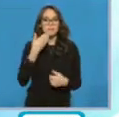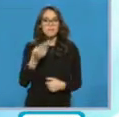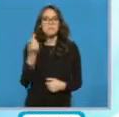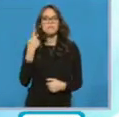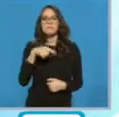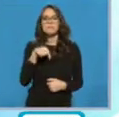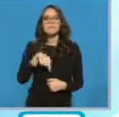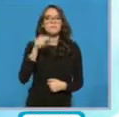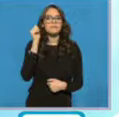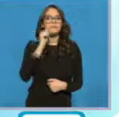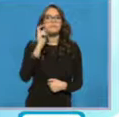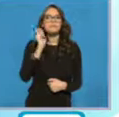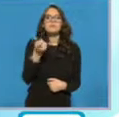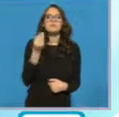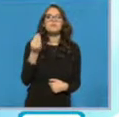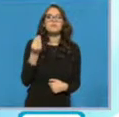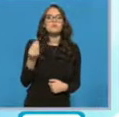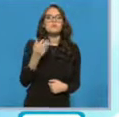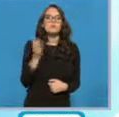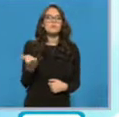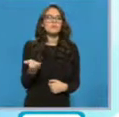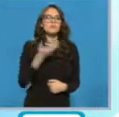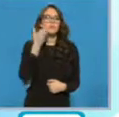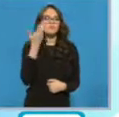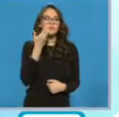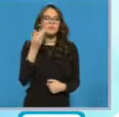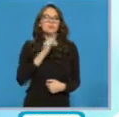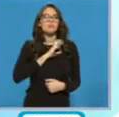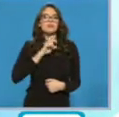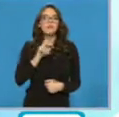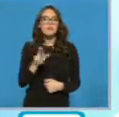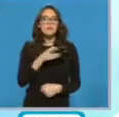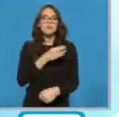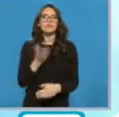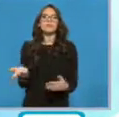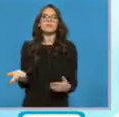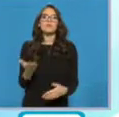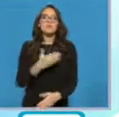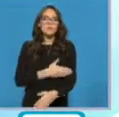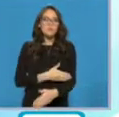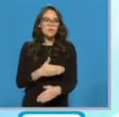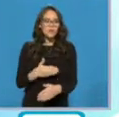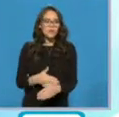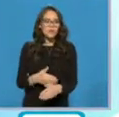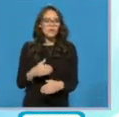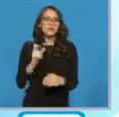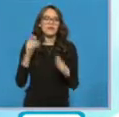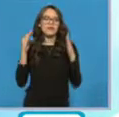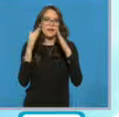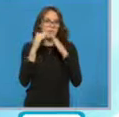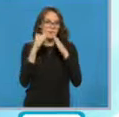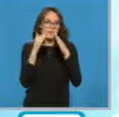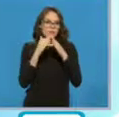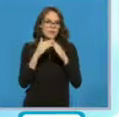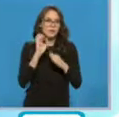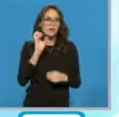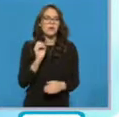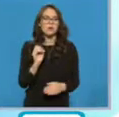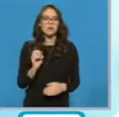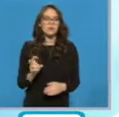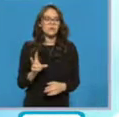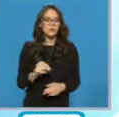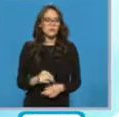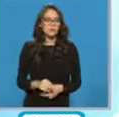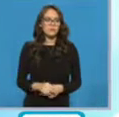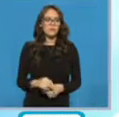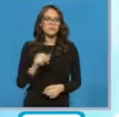¿Y esto Se da hablando de muchísimo. inmuebles o también de objetos? Puede Esto- ser de muebles y de inmuebles. Cuando se trata de inmuebles, que normalmente es cuando lo vemos,